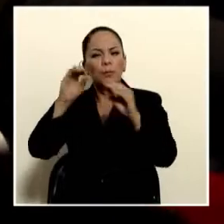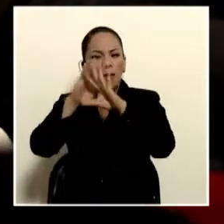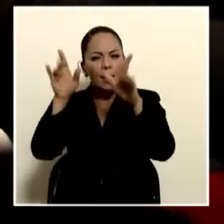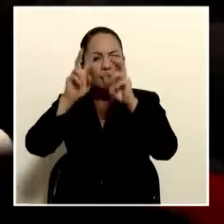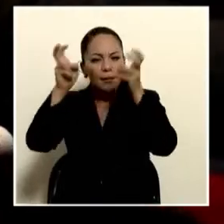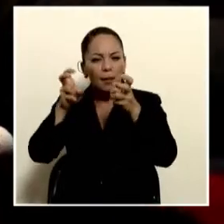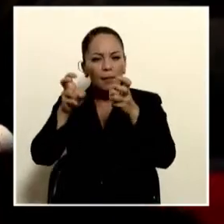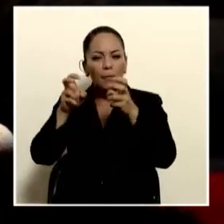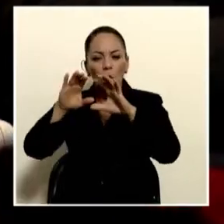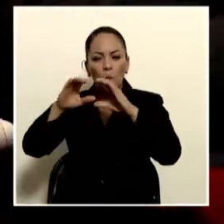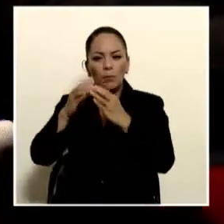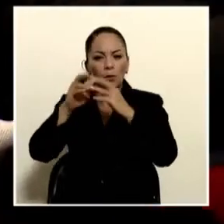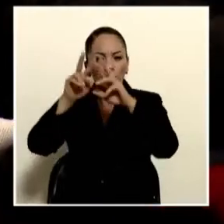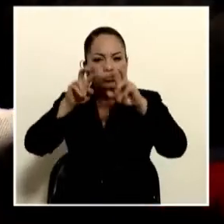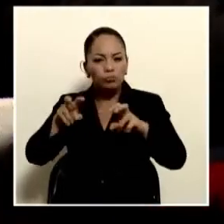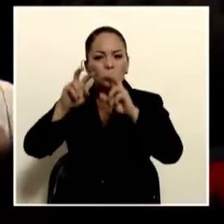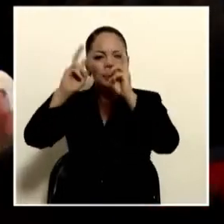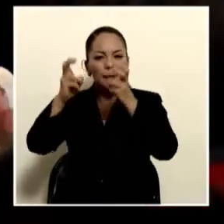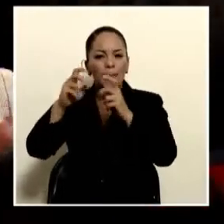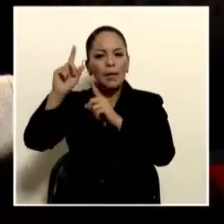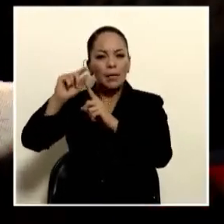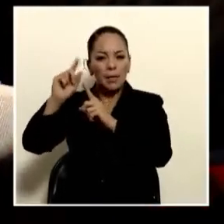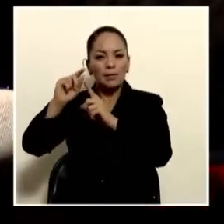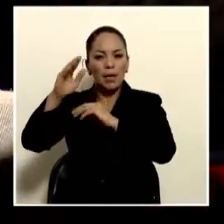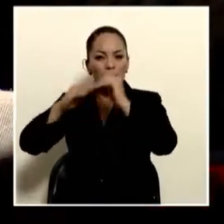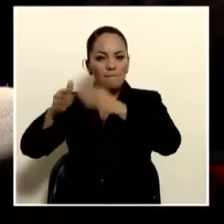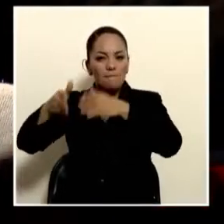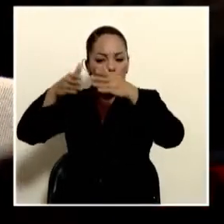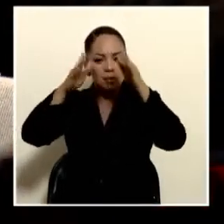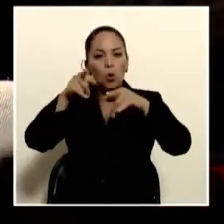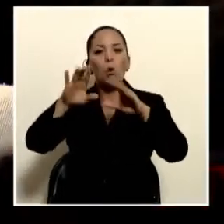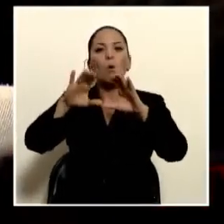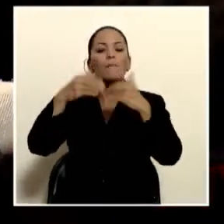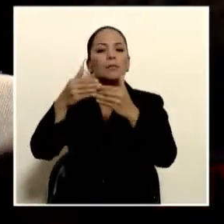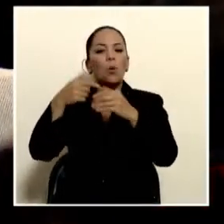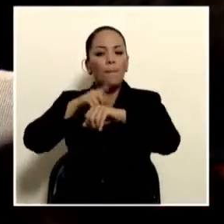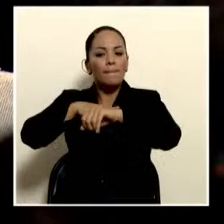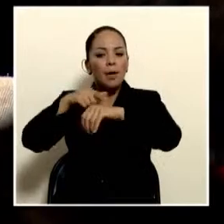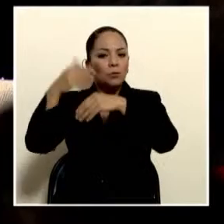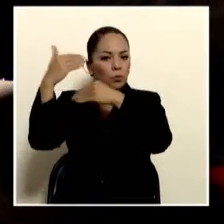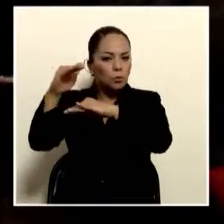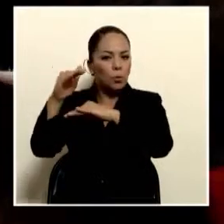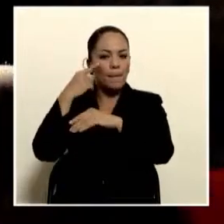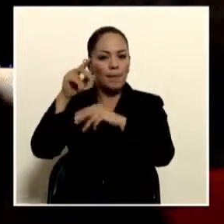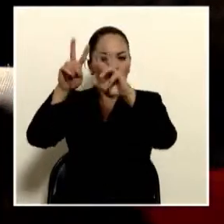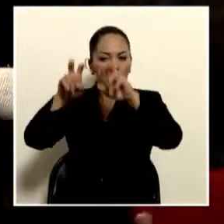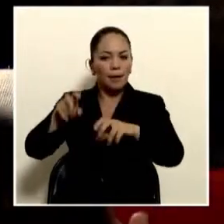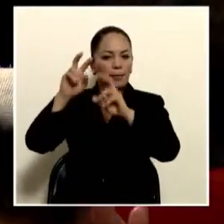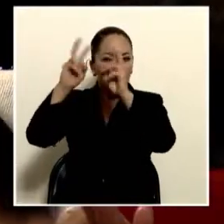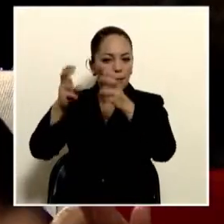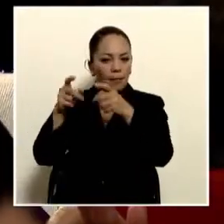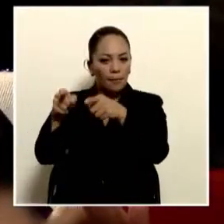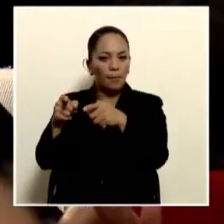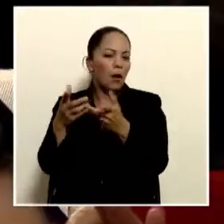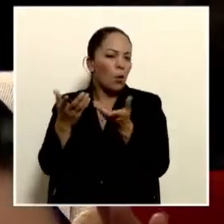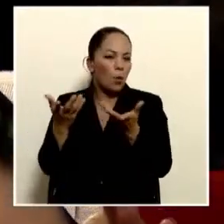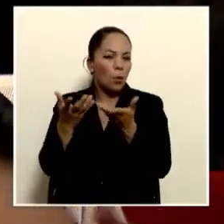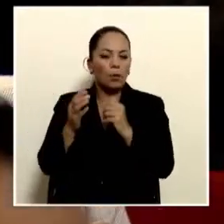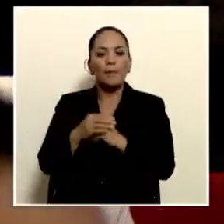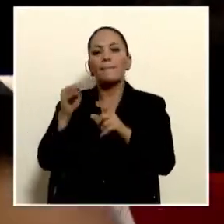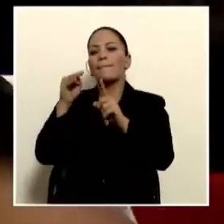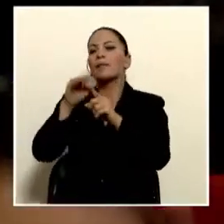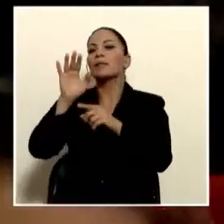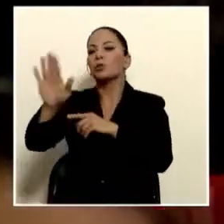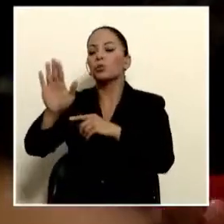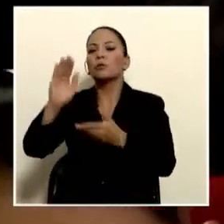que analizará el tema de los alquileres de los edificios. Esa comisión tiene un plazo establecido para analizar ese tema y una de las metas